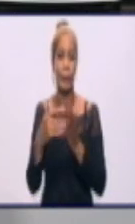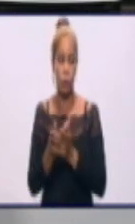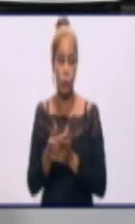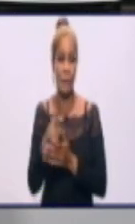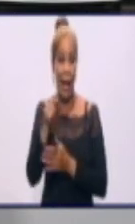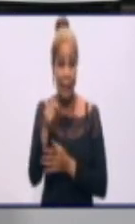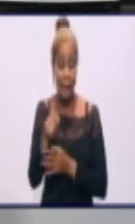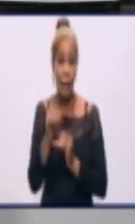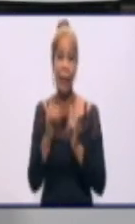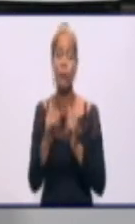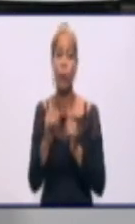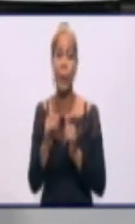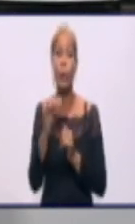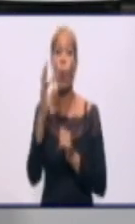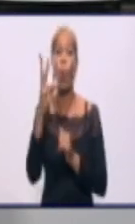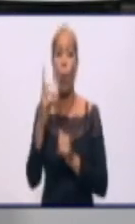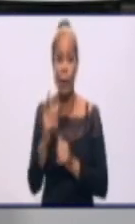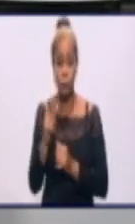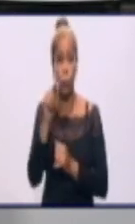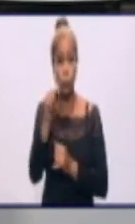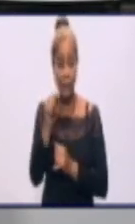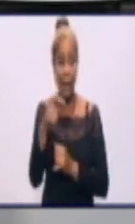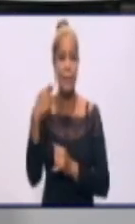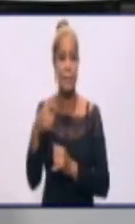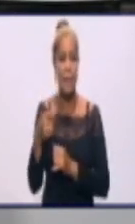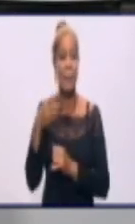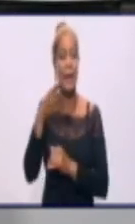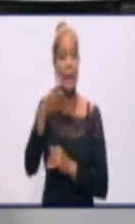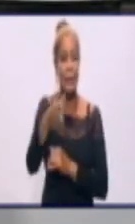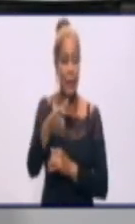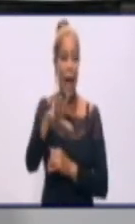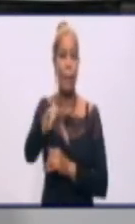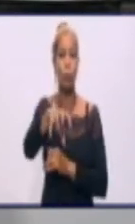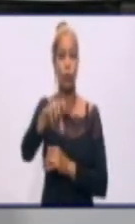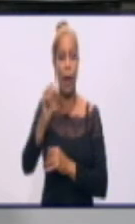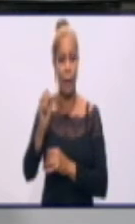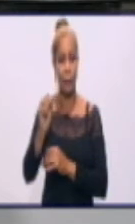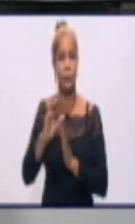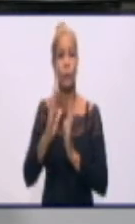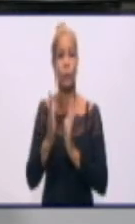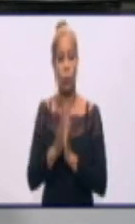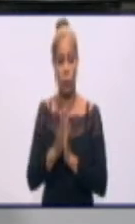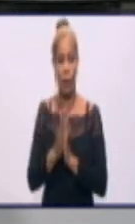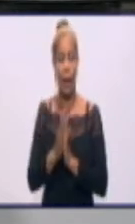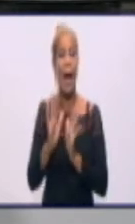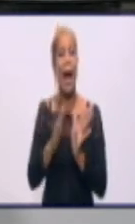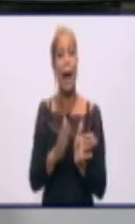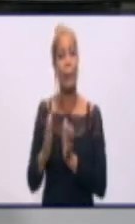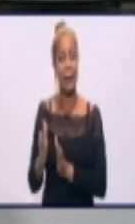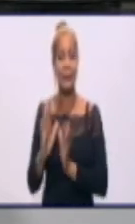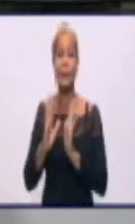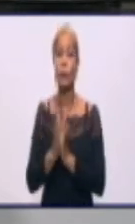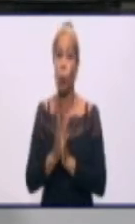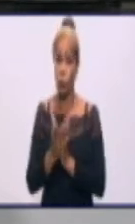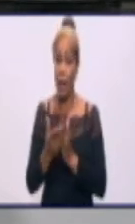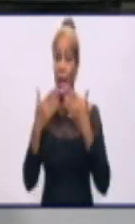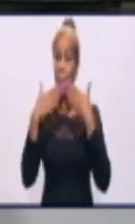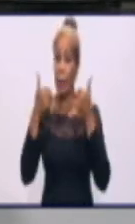ir a recoger el trámite a la dirección municipal. O sea, aparte de todas estas ventajas, nos ayuda a nosotros con la